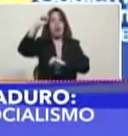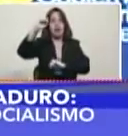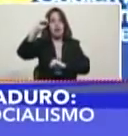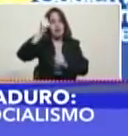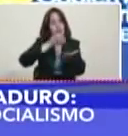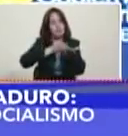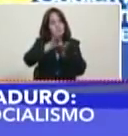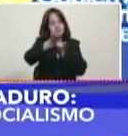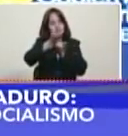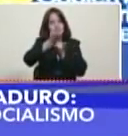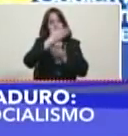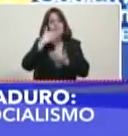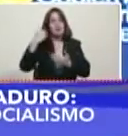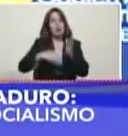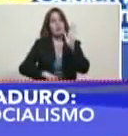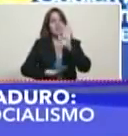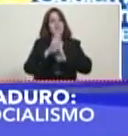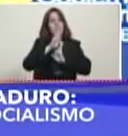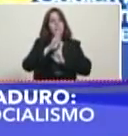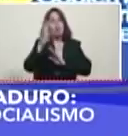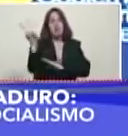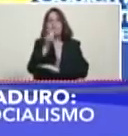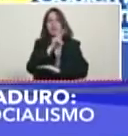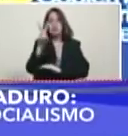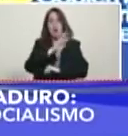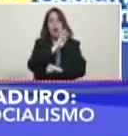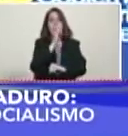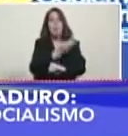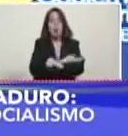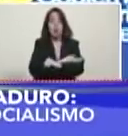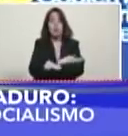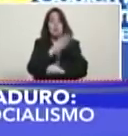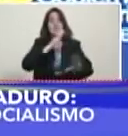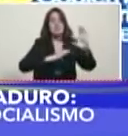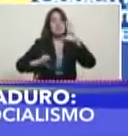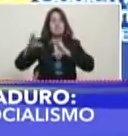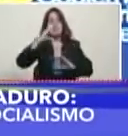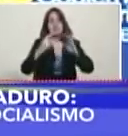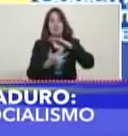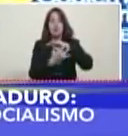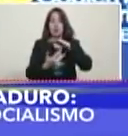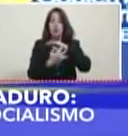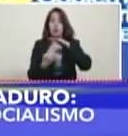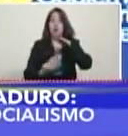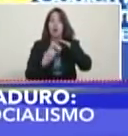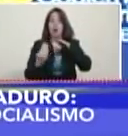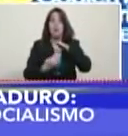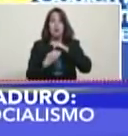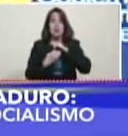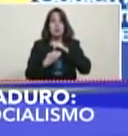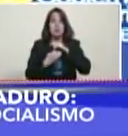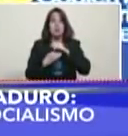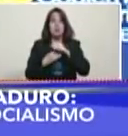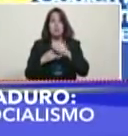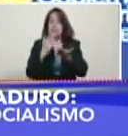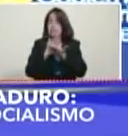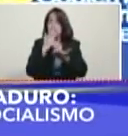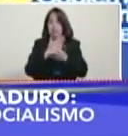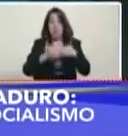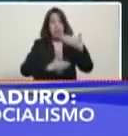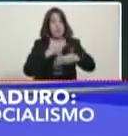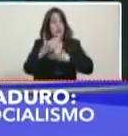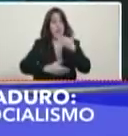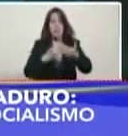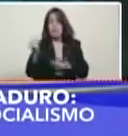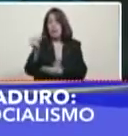de la Venezuela potencia. Y la base de la Venezuela potencia es la ciencia, la tecnología, la innovación. Cada vez más.